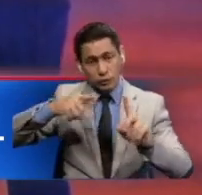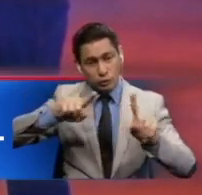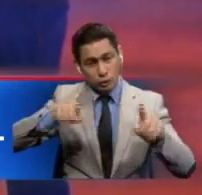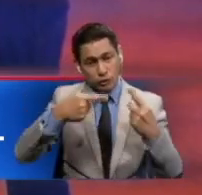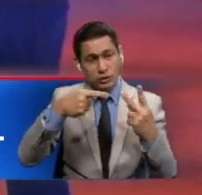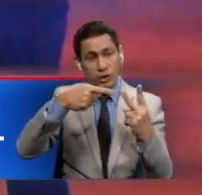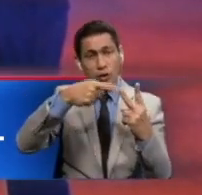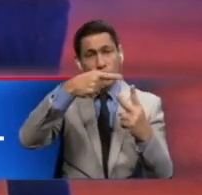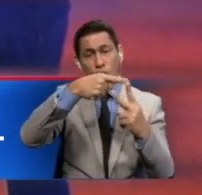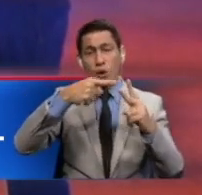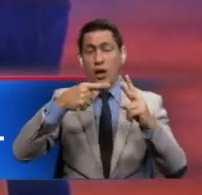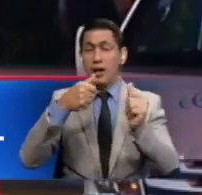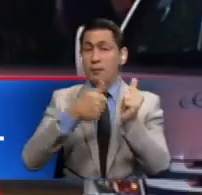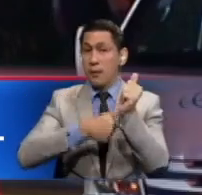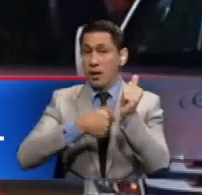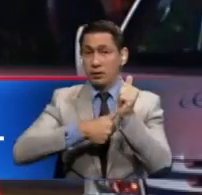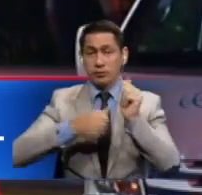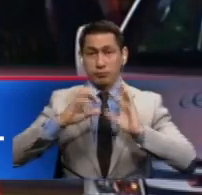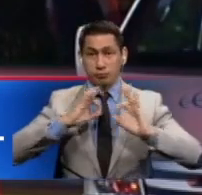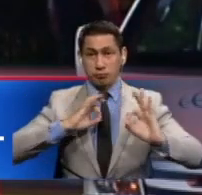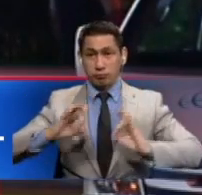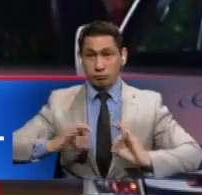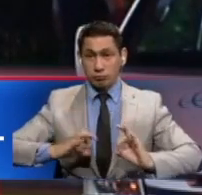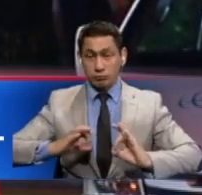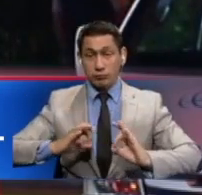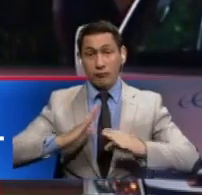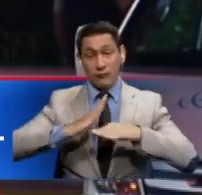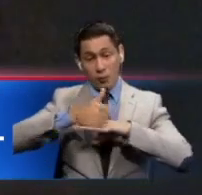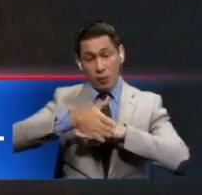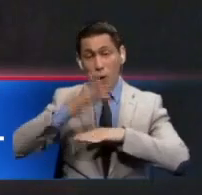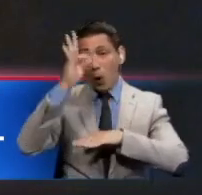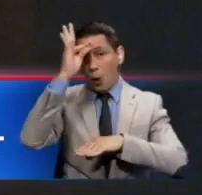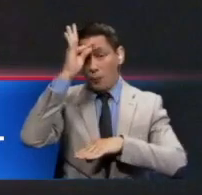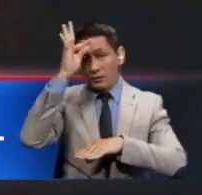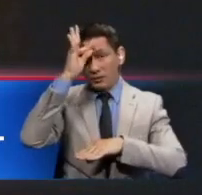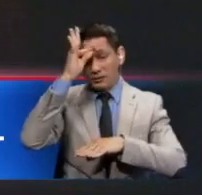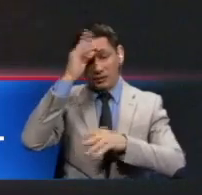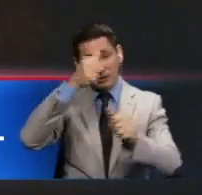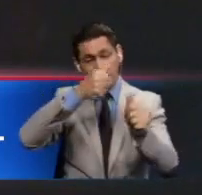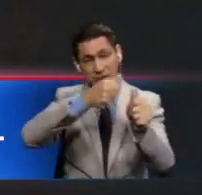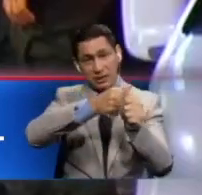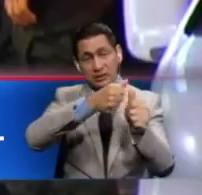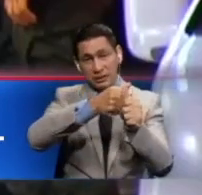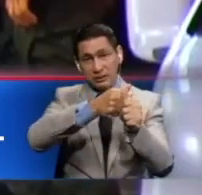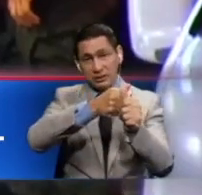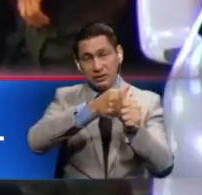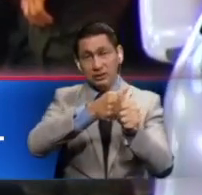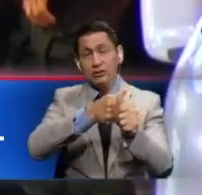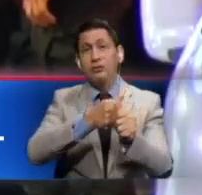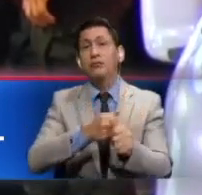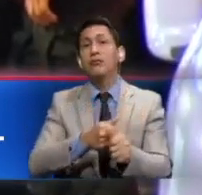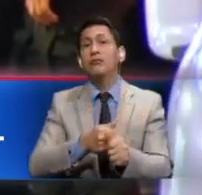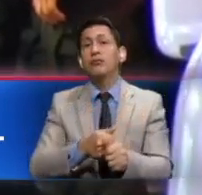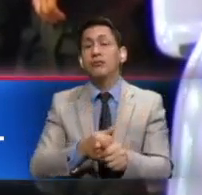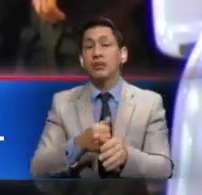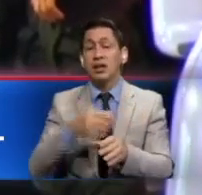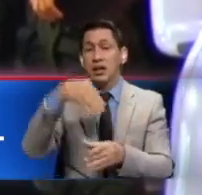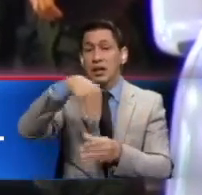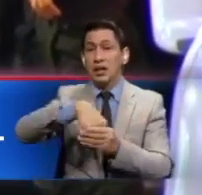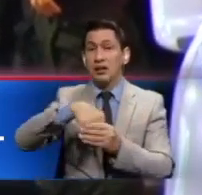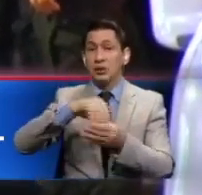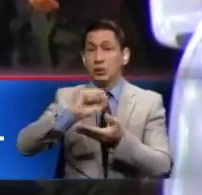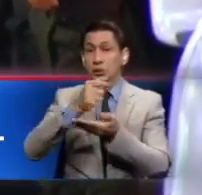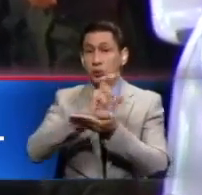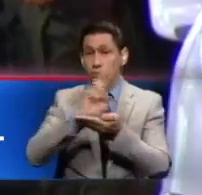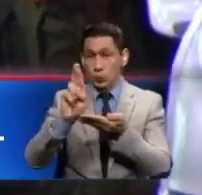hermanos baleados avanzaron hasta una clínica ubicada en el sector de las calles Cañar y Coronel, cerca del barrio del Centenario,